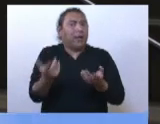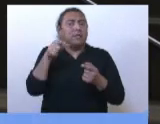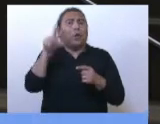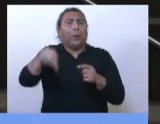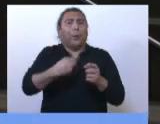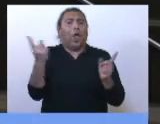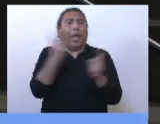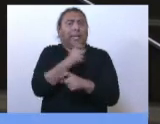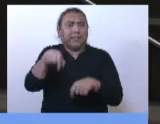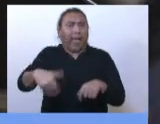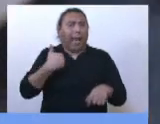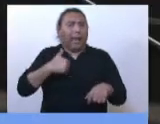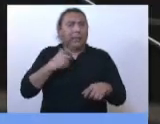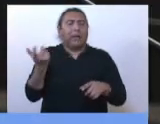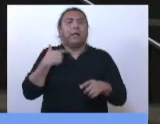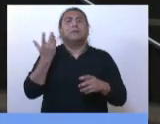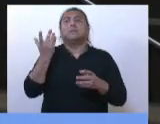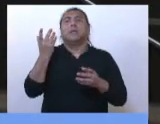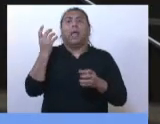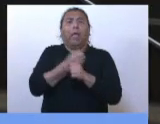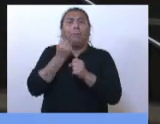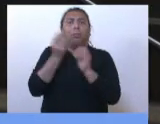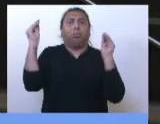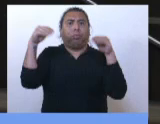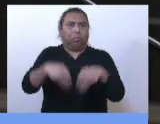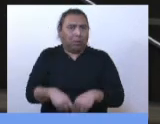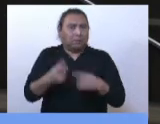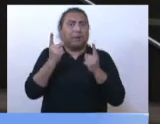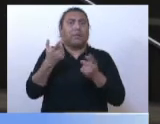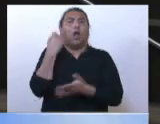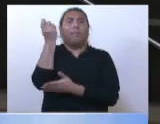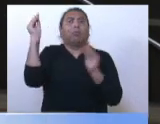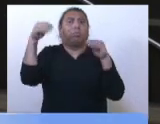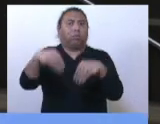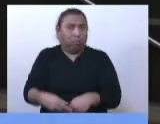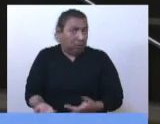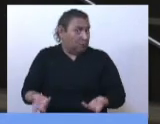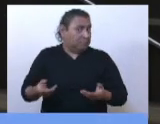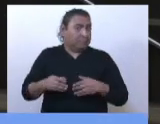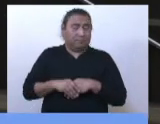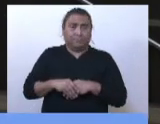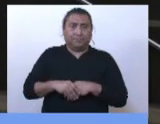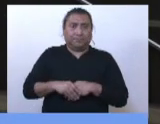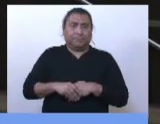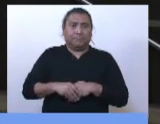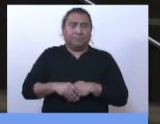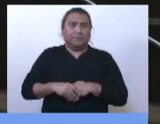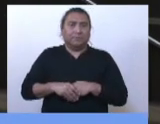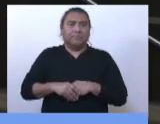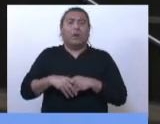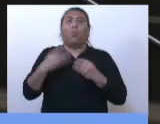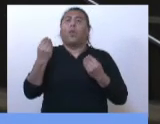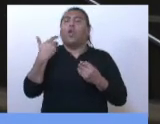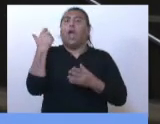en la república argentina se cayó el empleo y se cayó la economía nacional y cuando se cae la